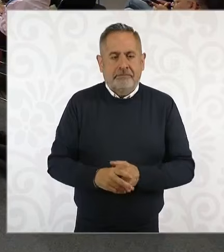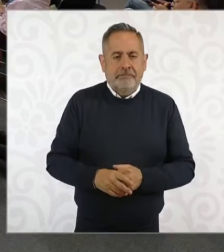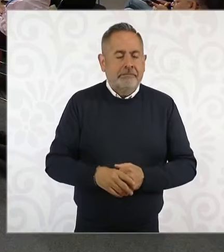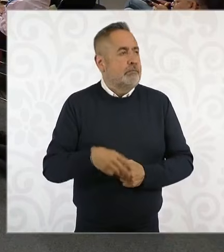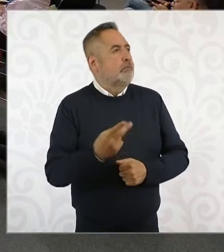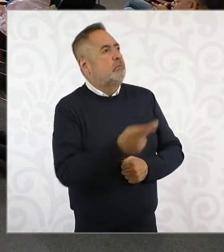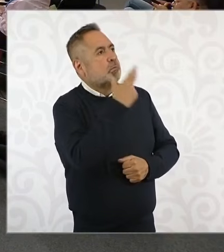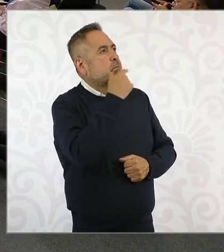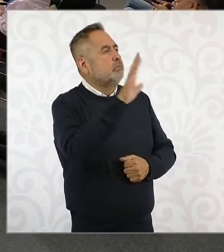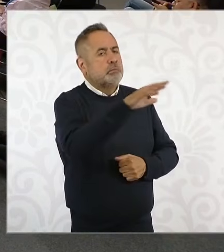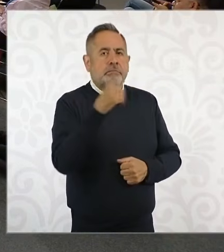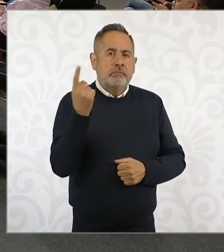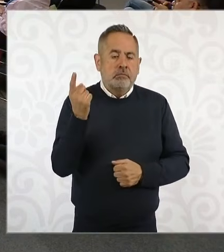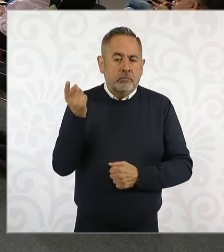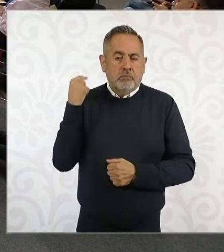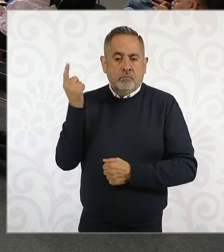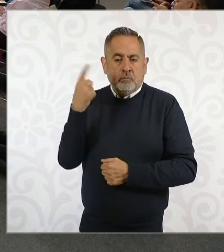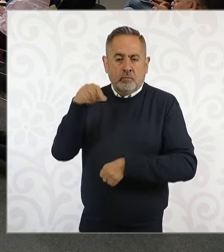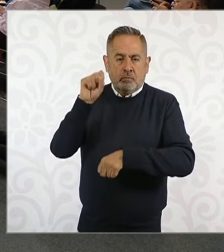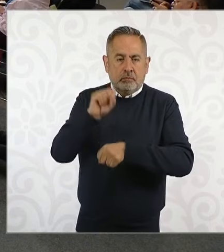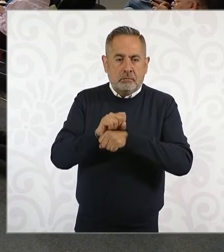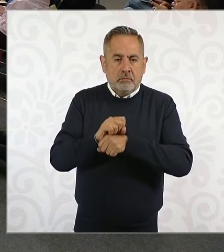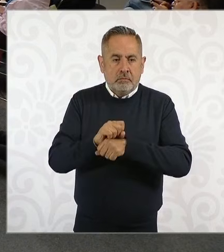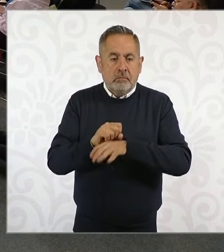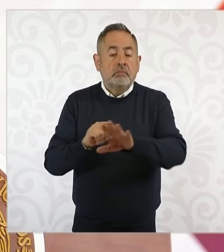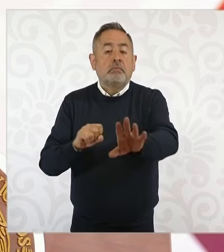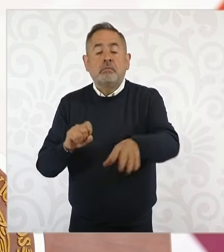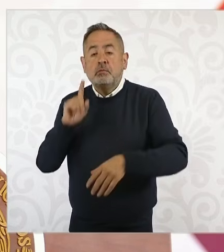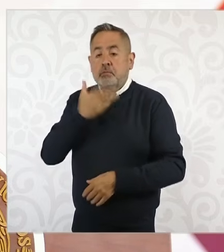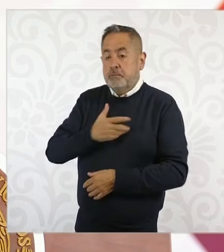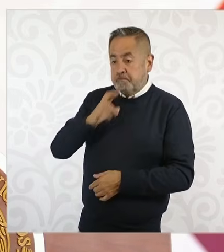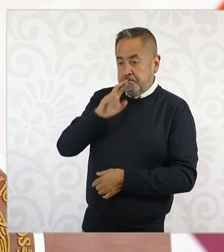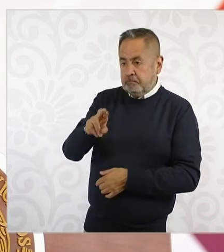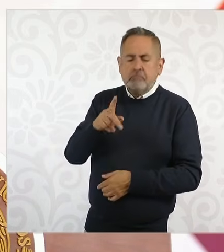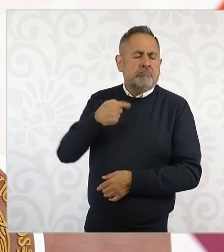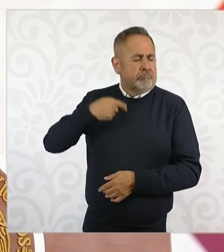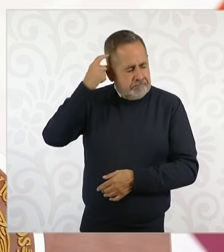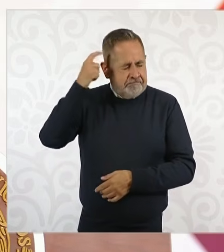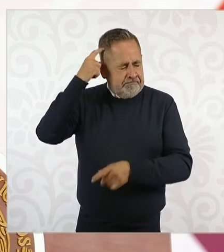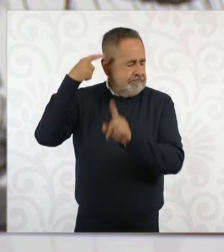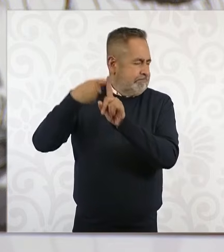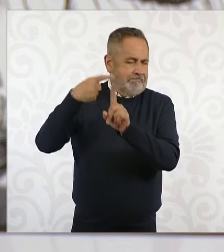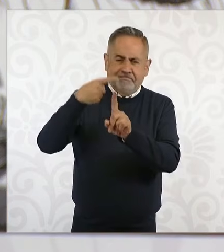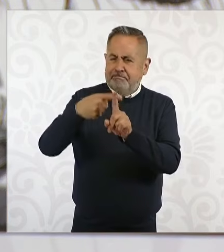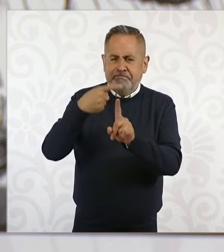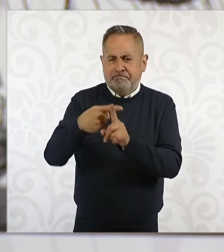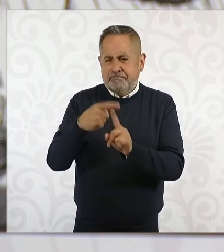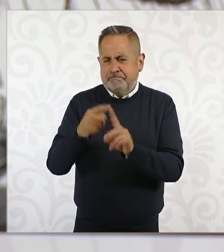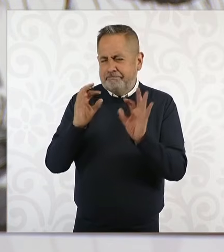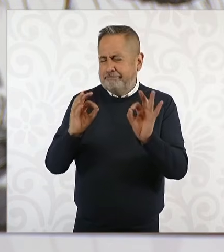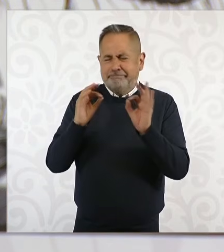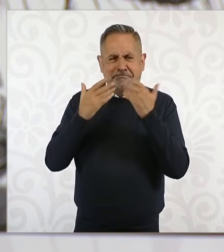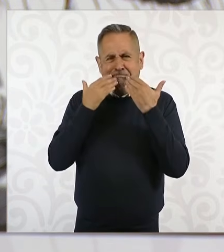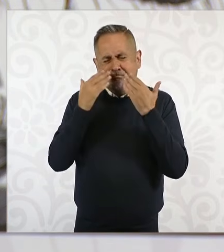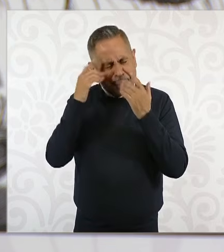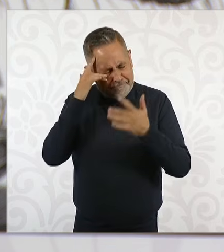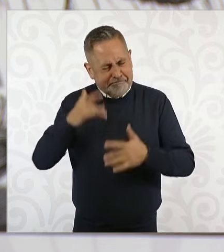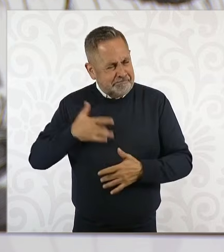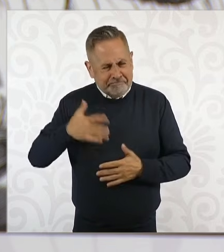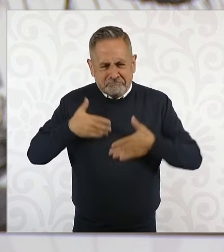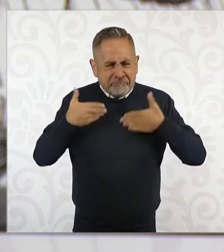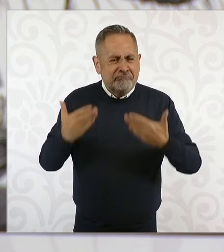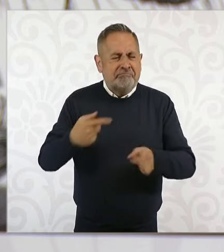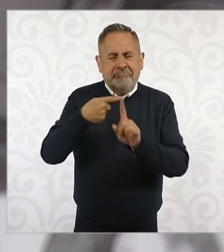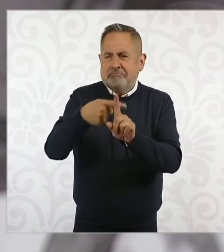Presidenta, la semana pasada también al hablar… Pero estamos muy optimistas de México, en todos sentidos,